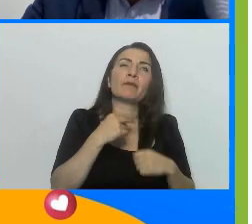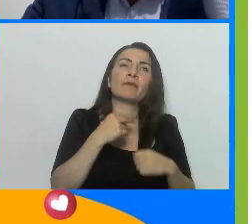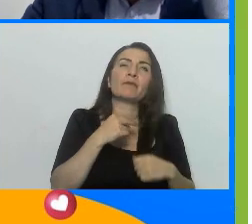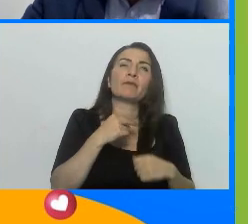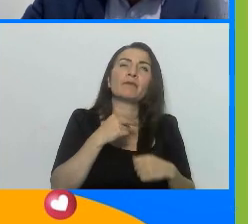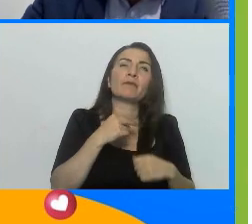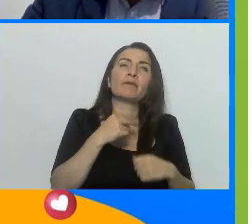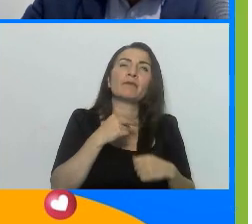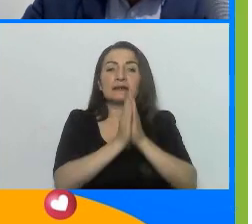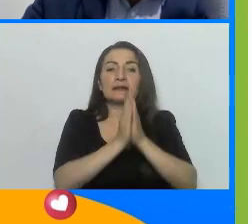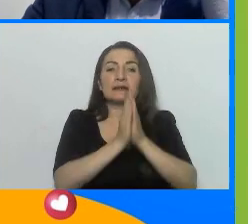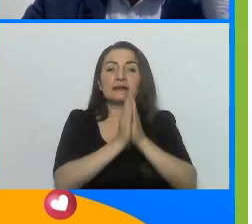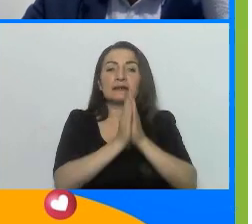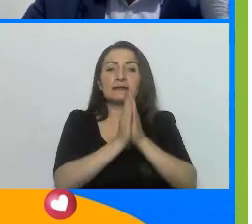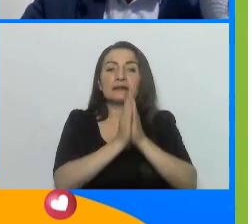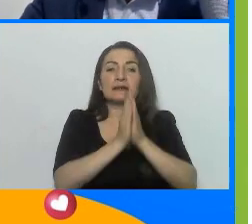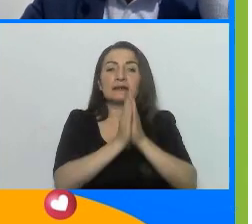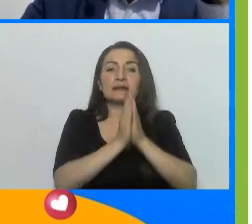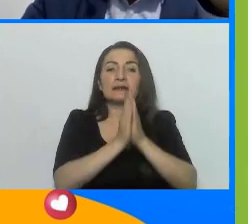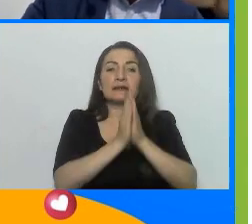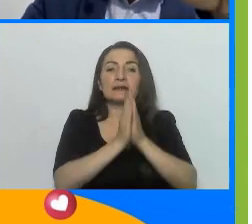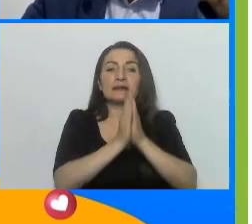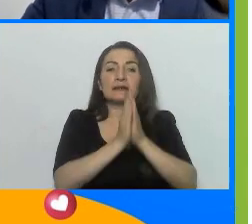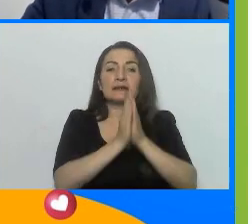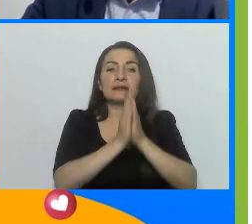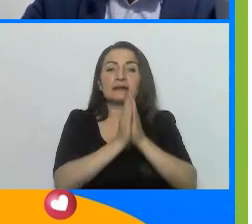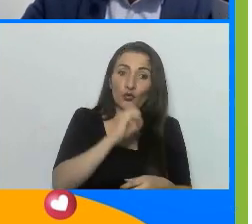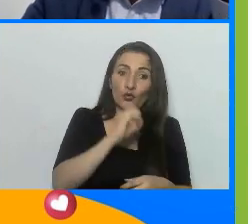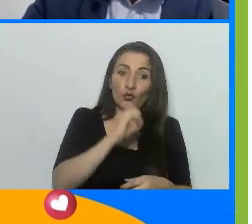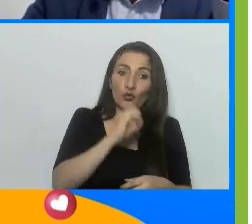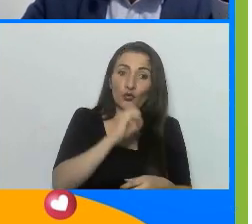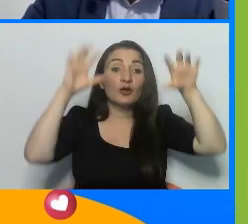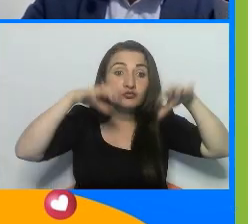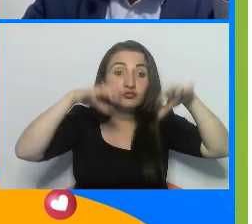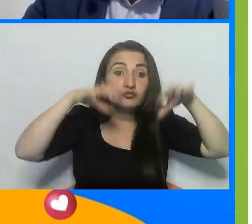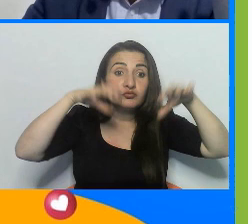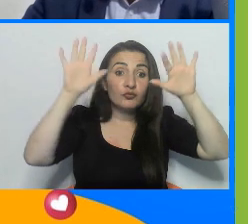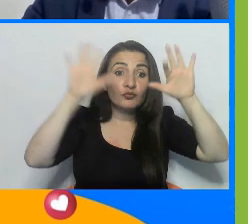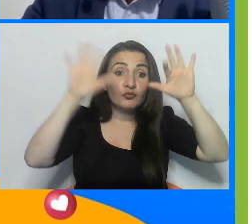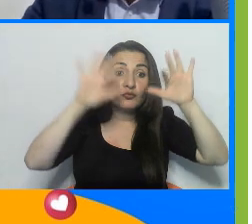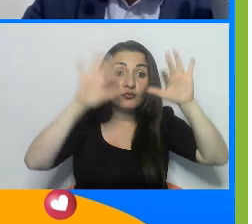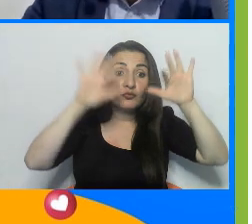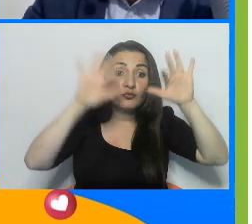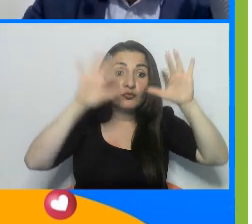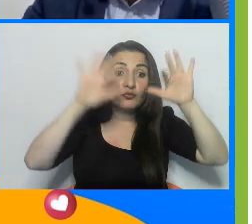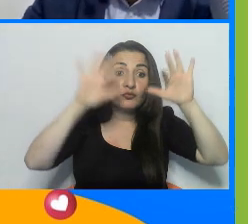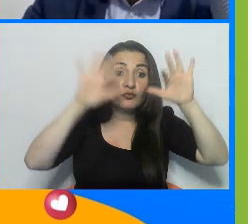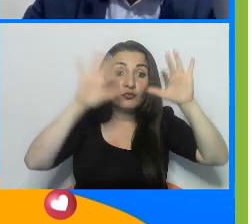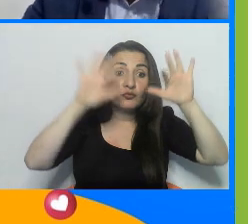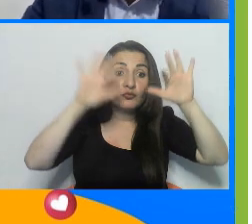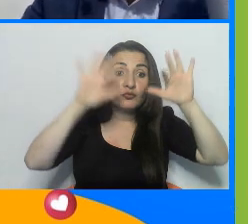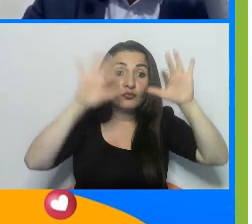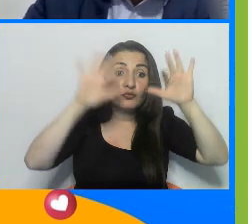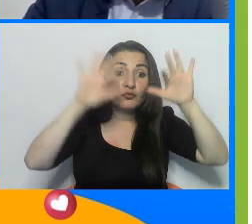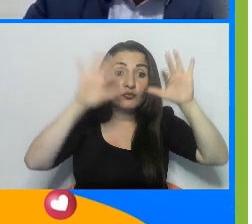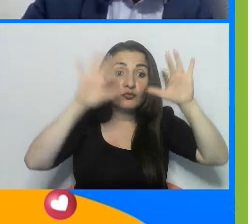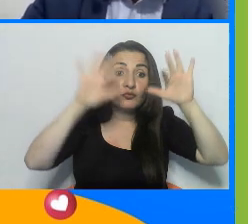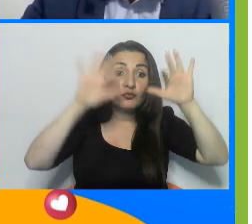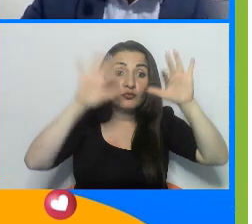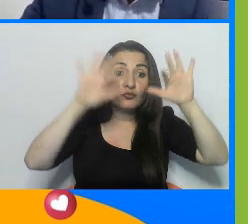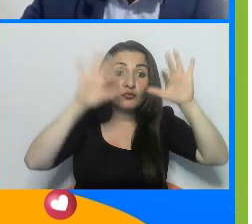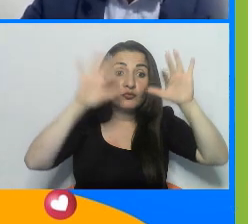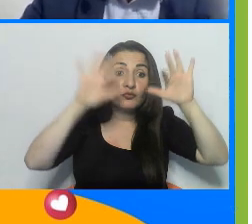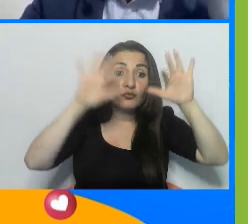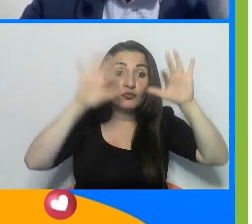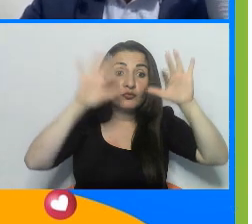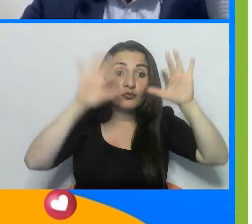no es un invierno, eso son unas lluviecitas. Invierno es lo que se vive en los países templados, donde la temperatura baja a menos 10 grados, tal,